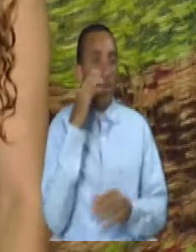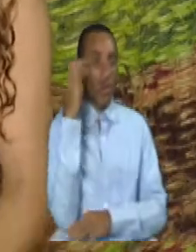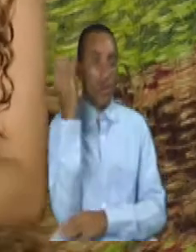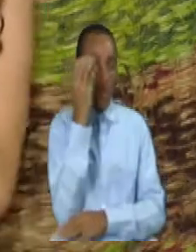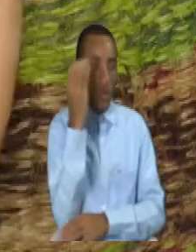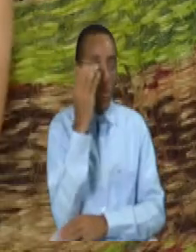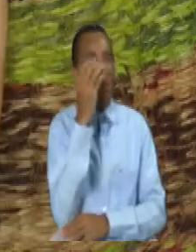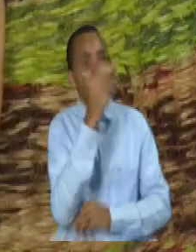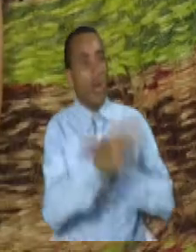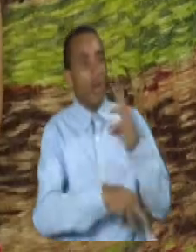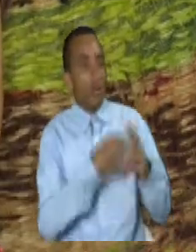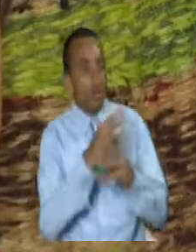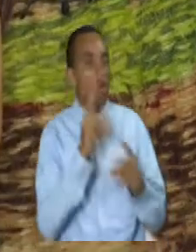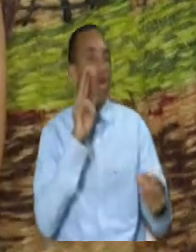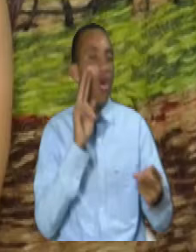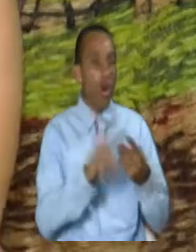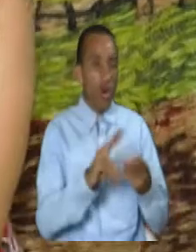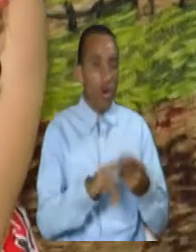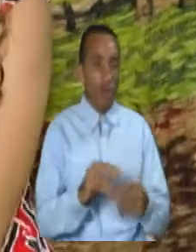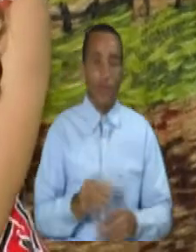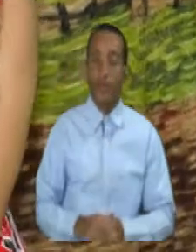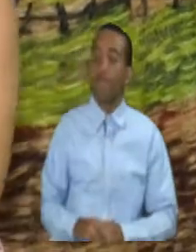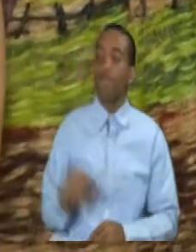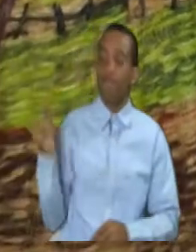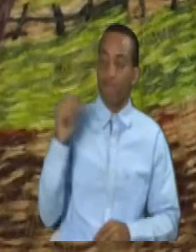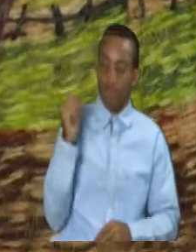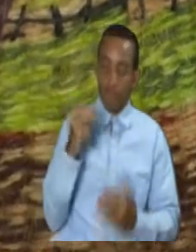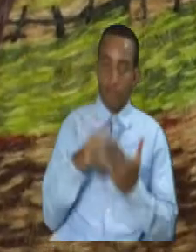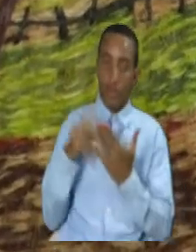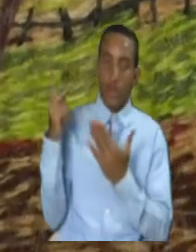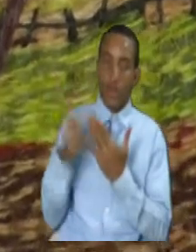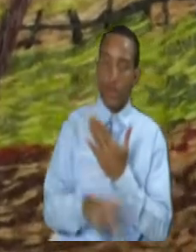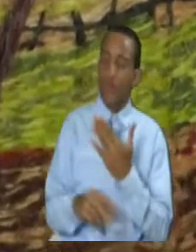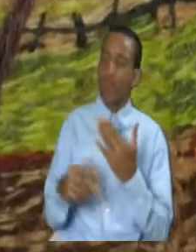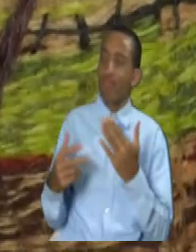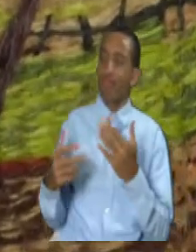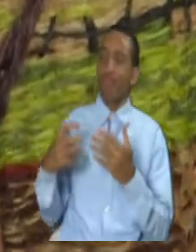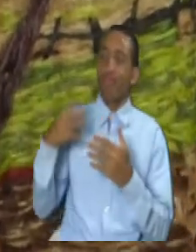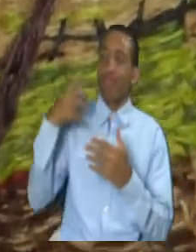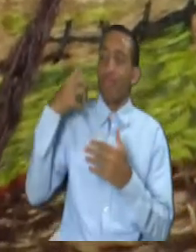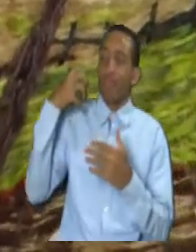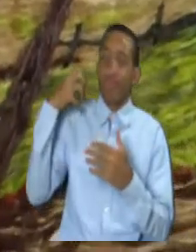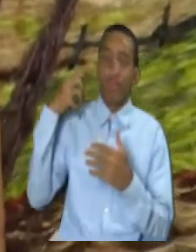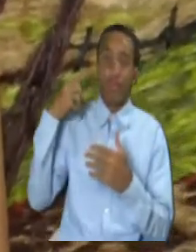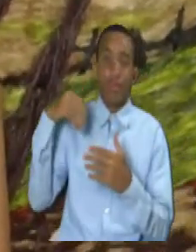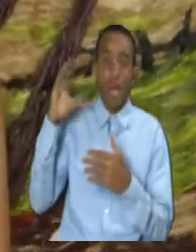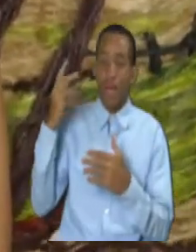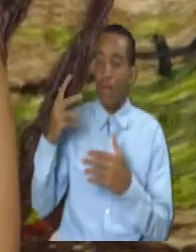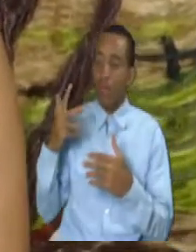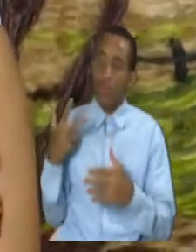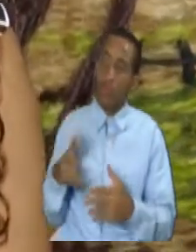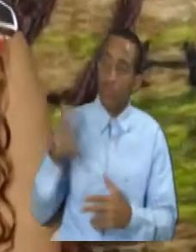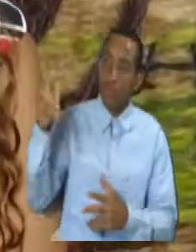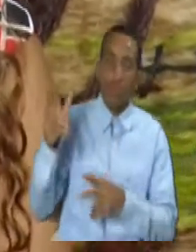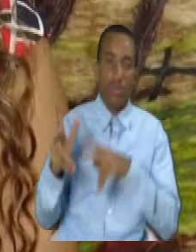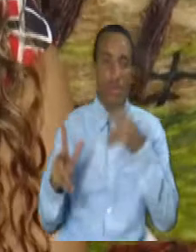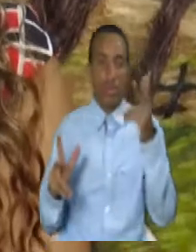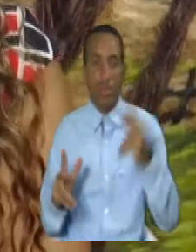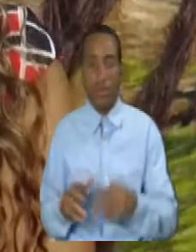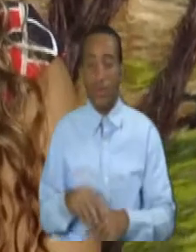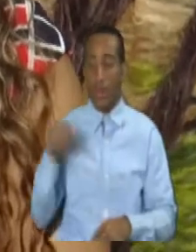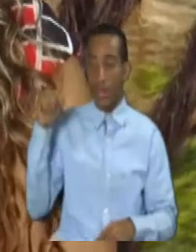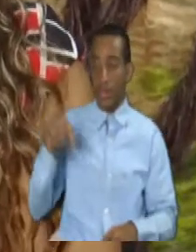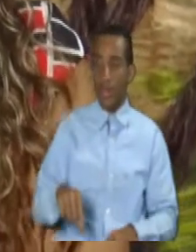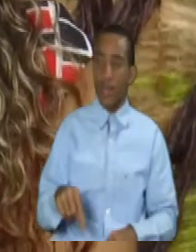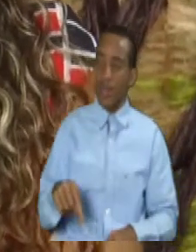mundo. Claro que sí, Proyectos Tour somos una de las agencias de viajes más antiguas en Barranca Bermeja. Estamos en la ciudad hace 23